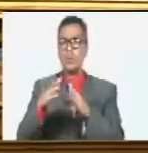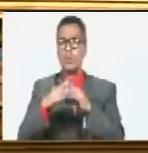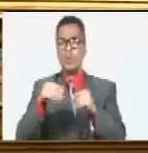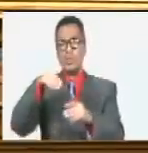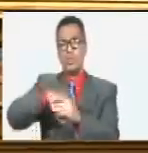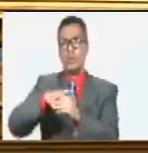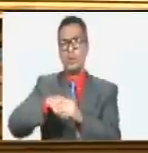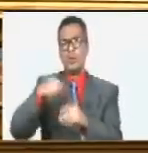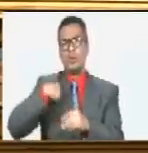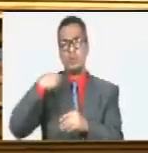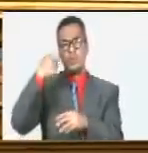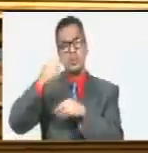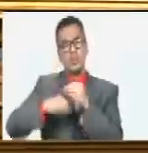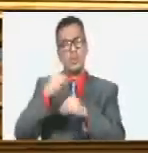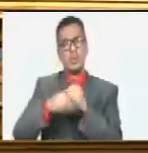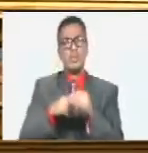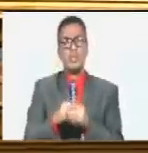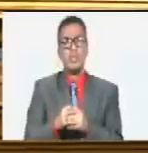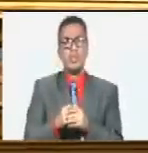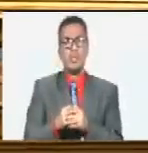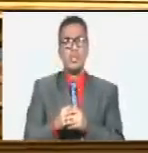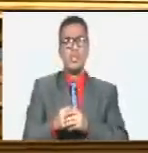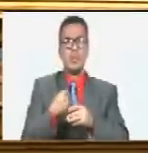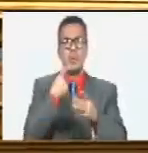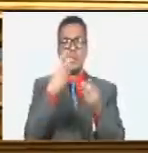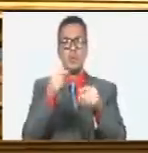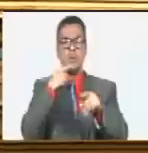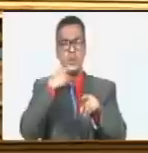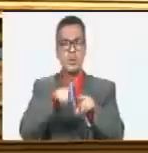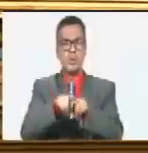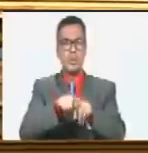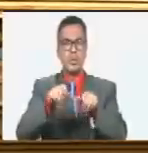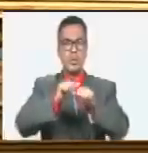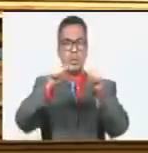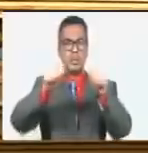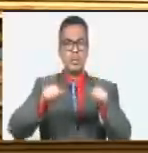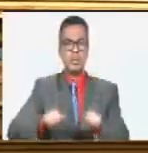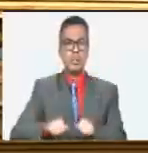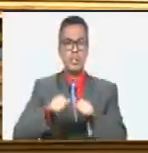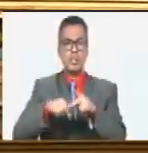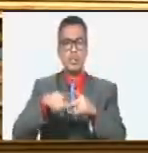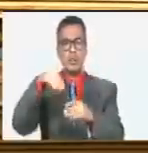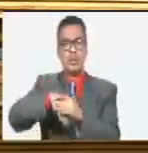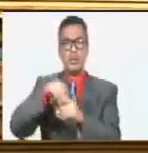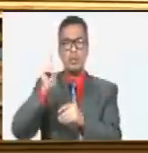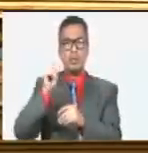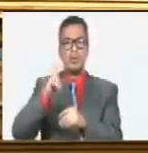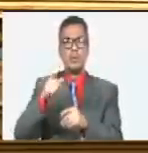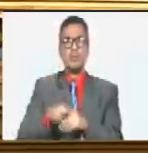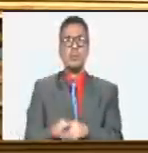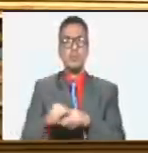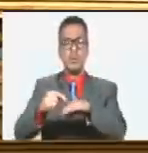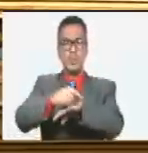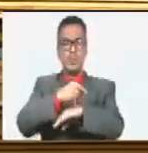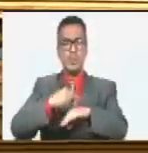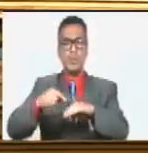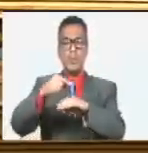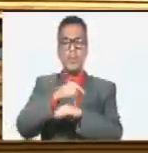atreven a criticar el sistema electoral de Venezuela? No países, son gobiernos que se